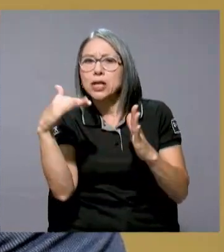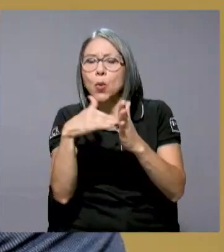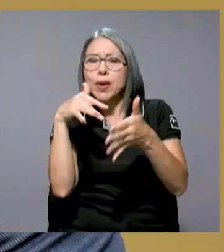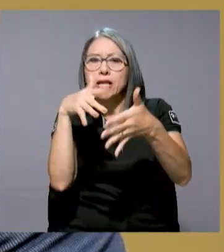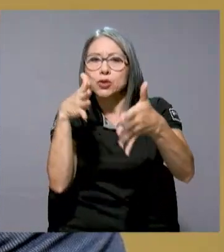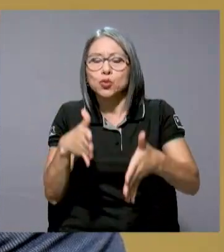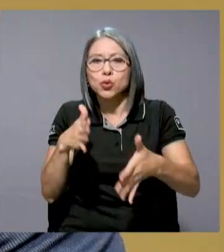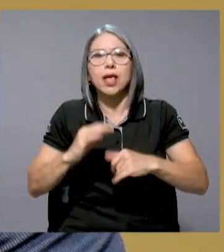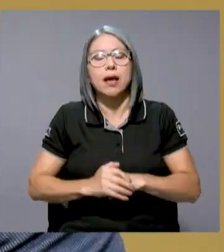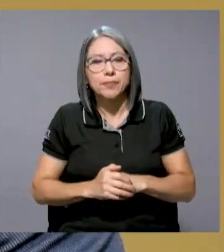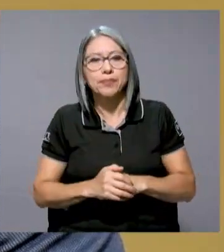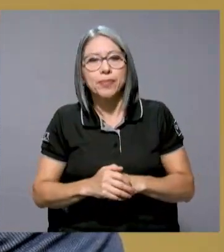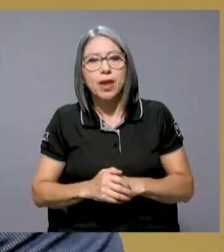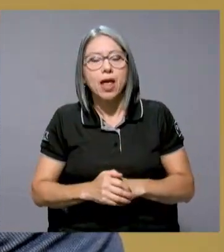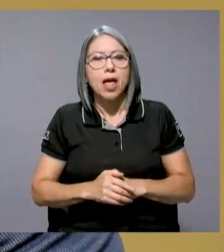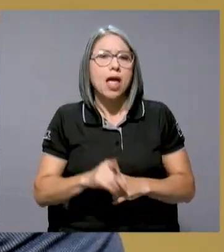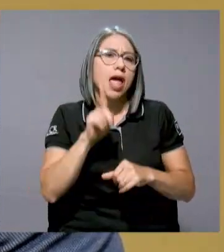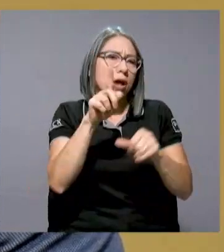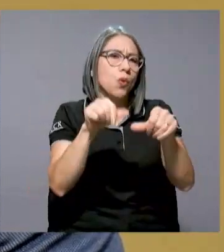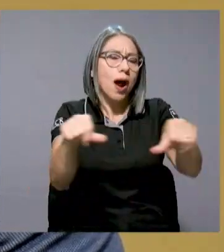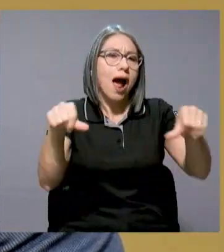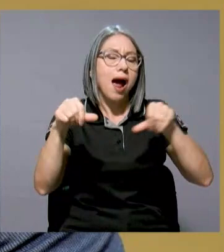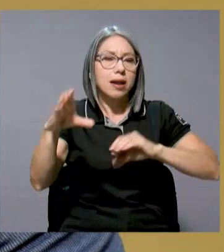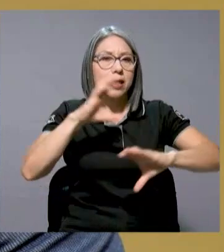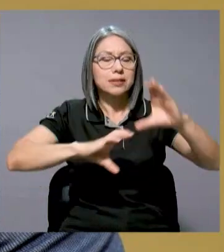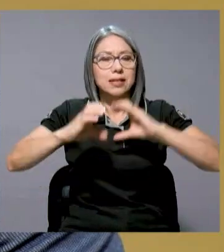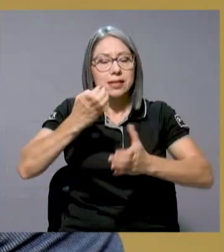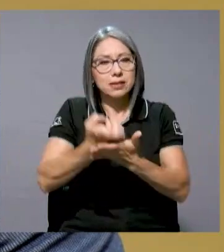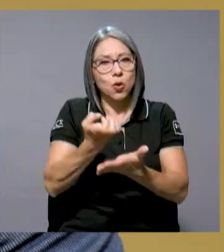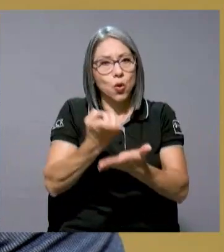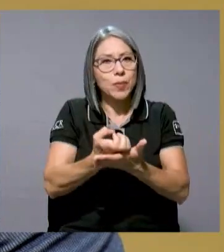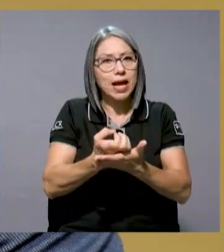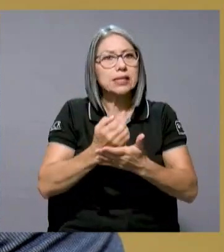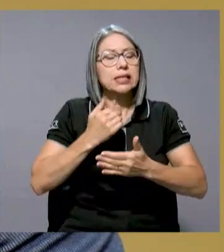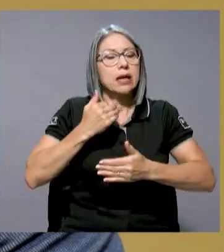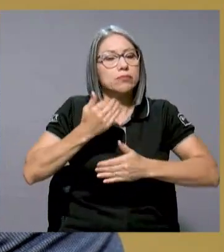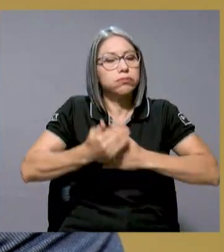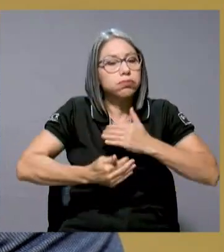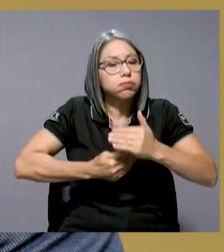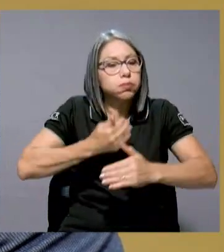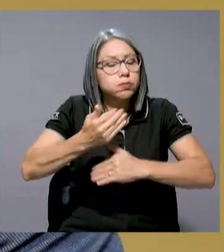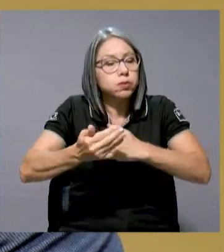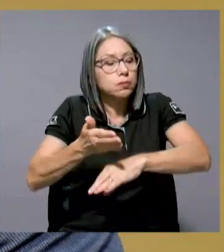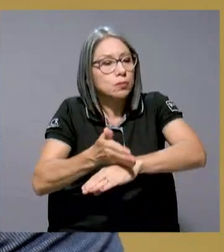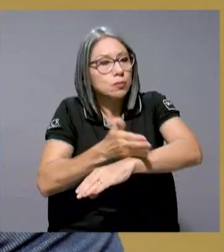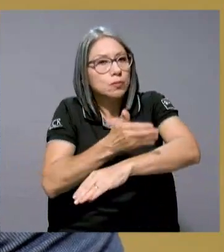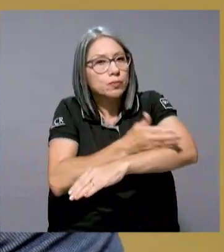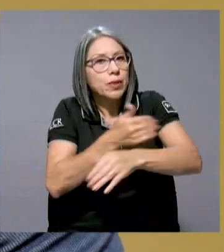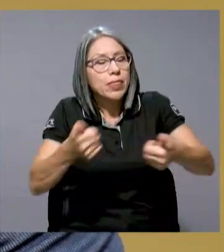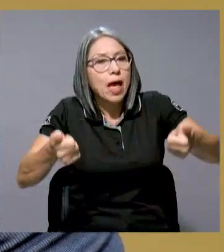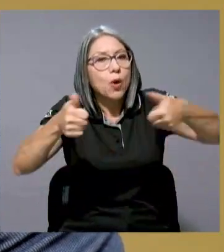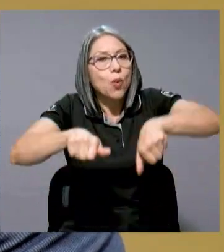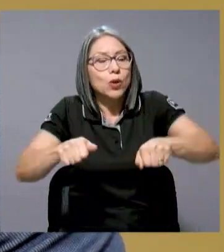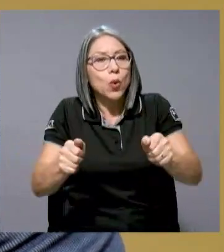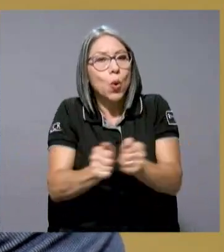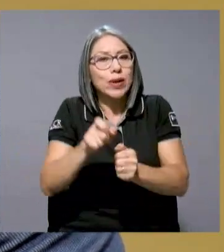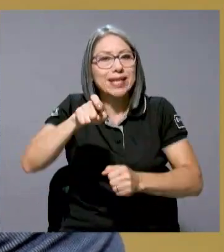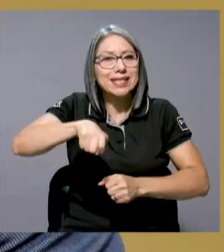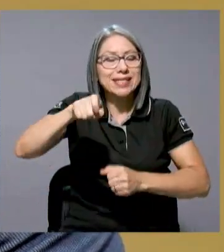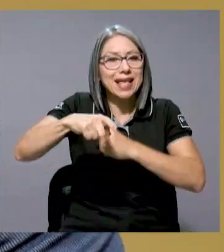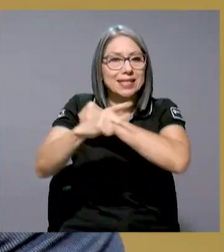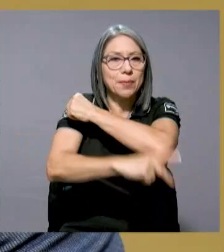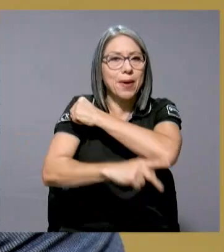en un área de ciencias económicas que está evolucionando de acuerdo a las necesidades del país,